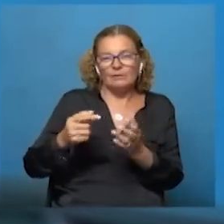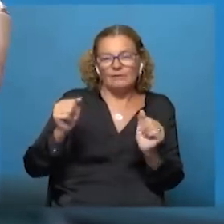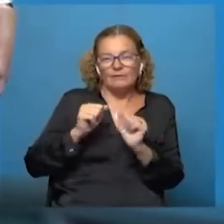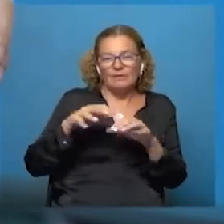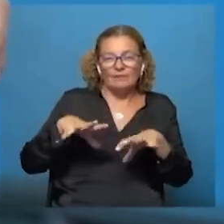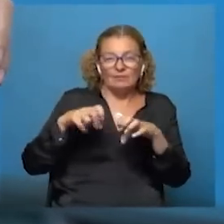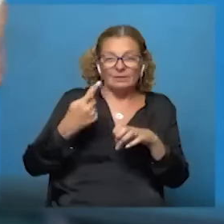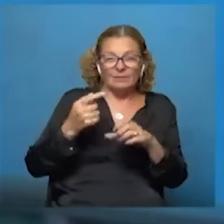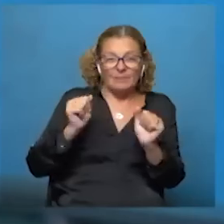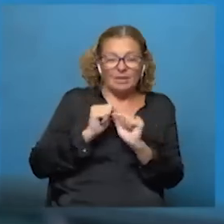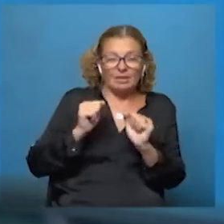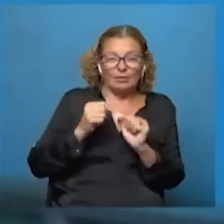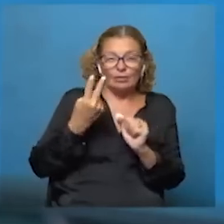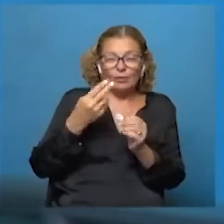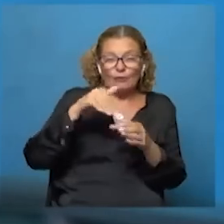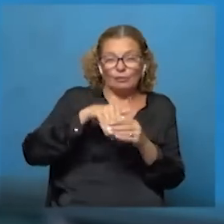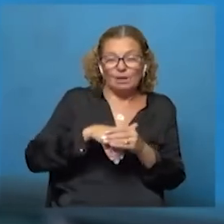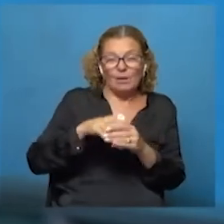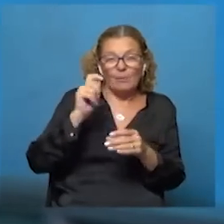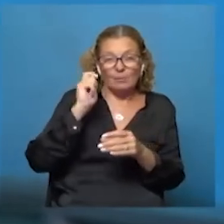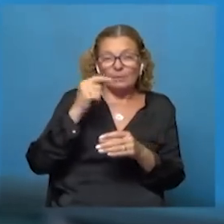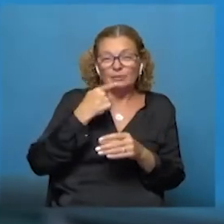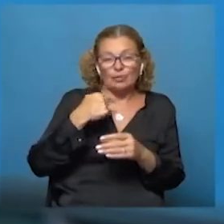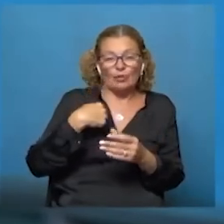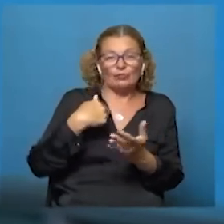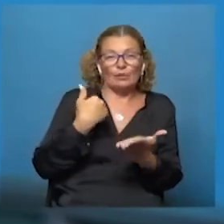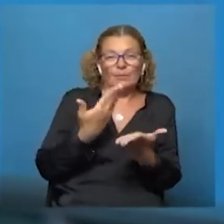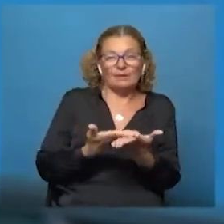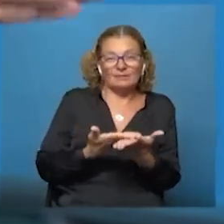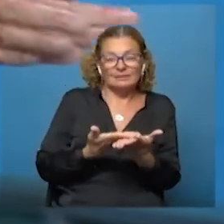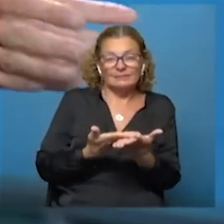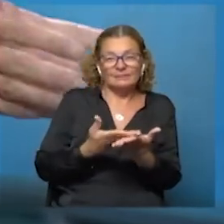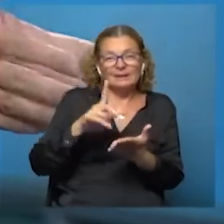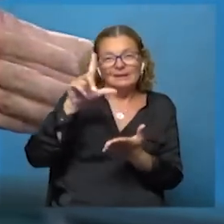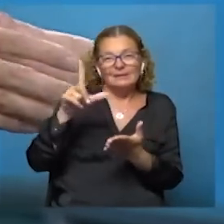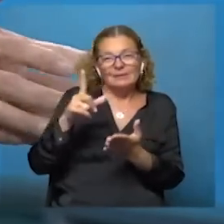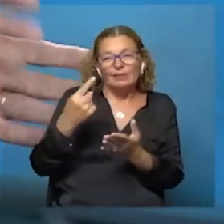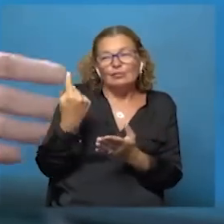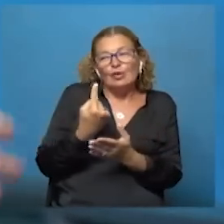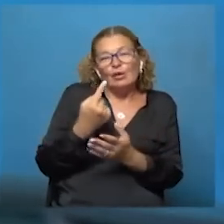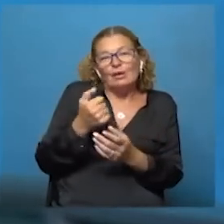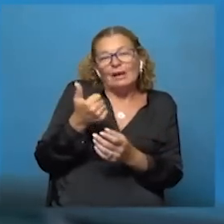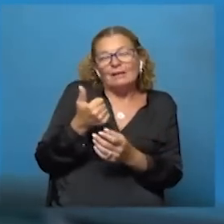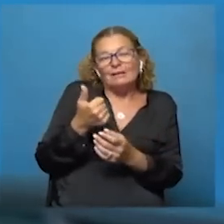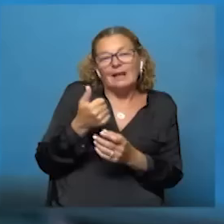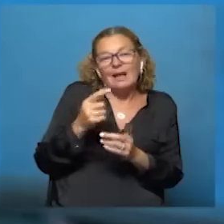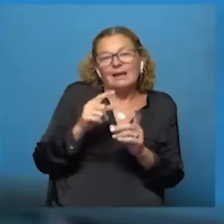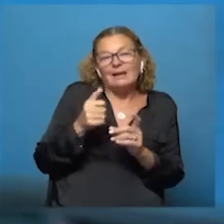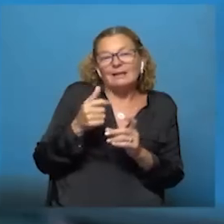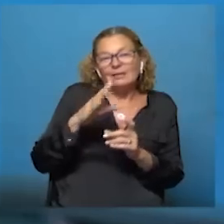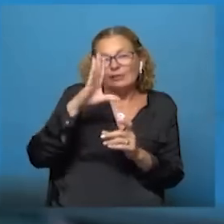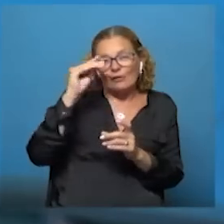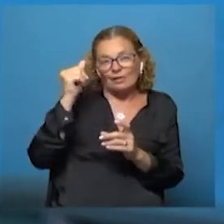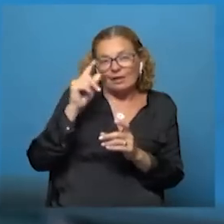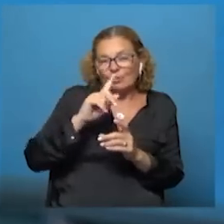dos yo te votaba Pero yo públicamente lo planteé la realidad casi lo logra solito hay gente que se olvida que no